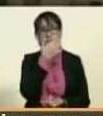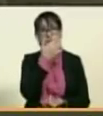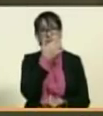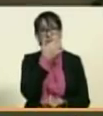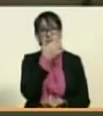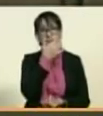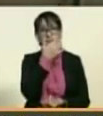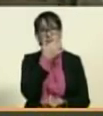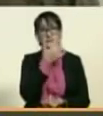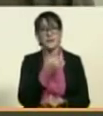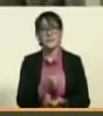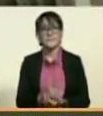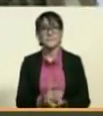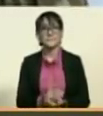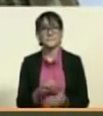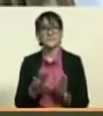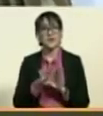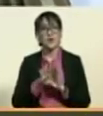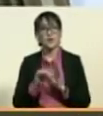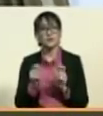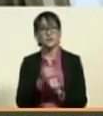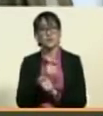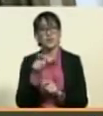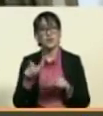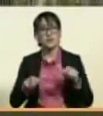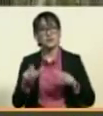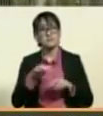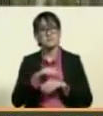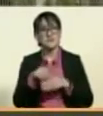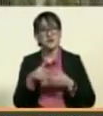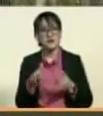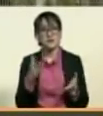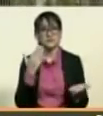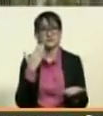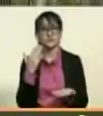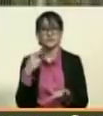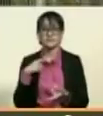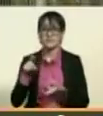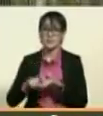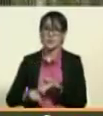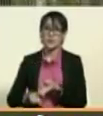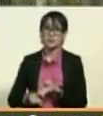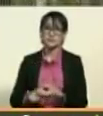querido compañero constituyente Pedro, ministro, ministra, primera combatiente,